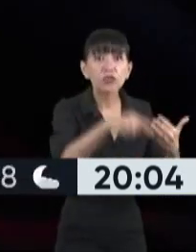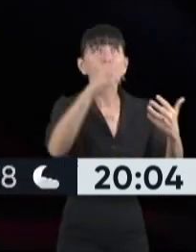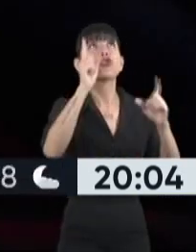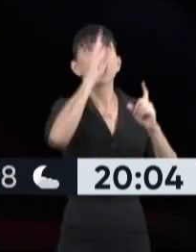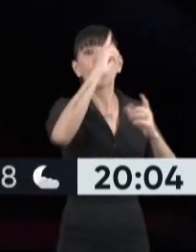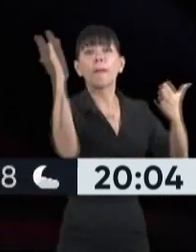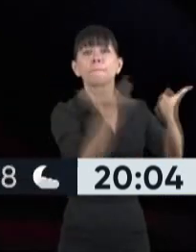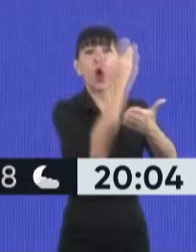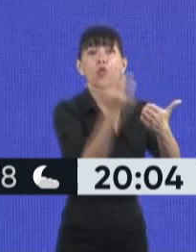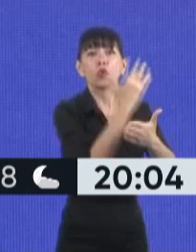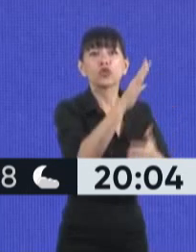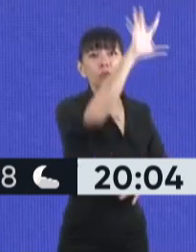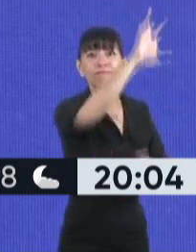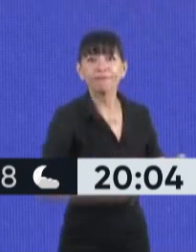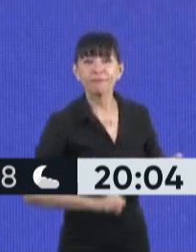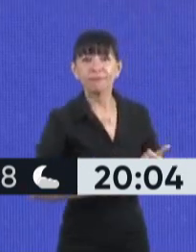Todo eso